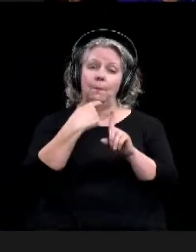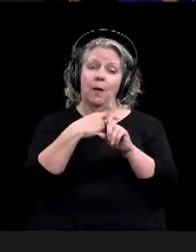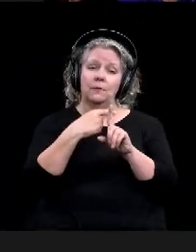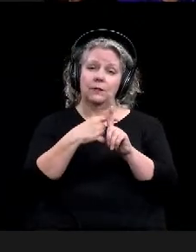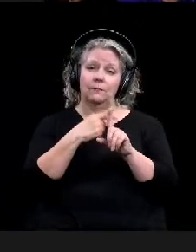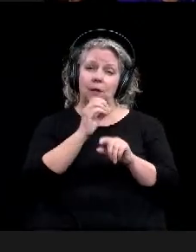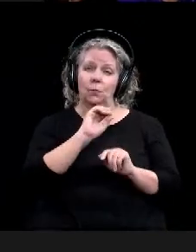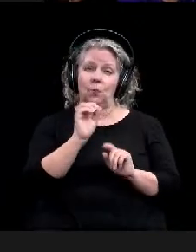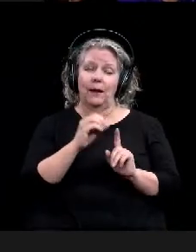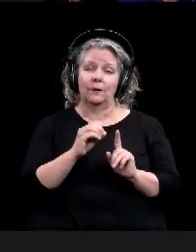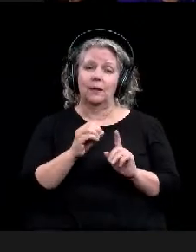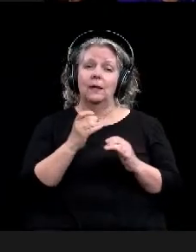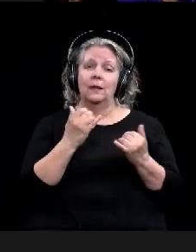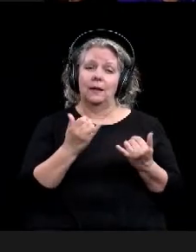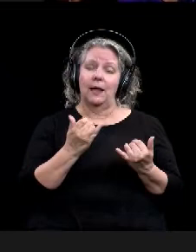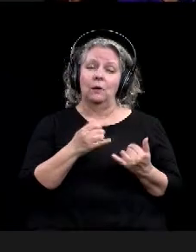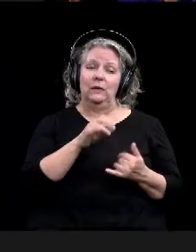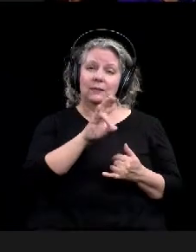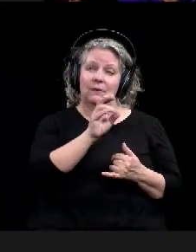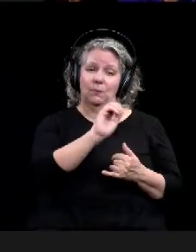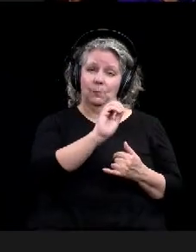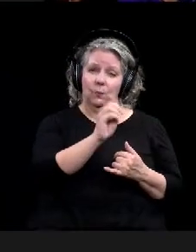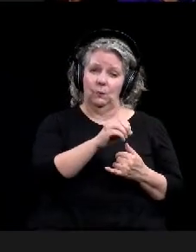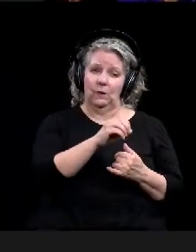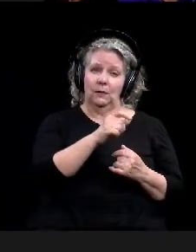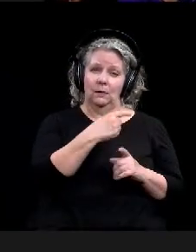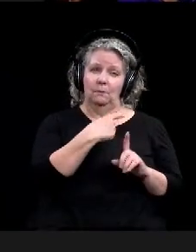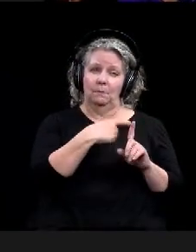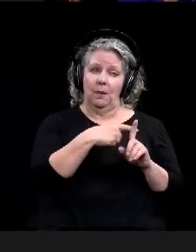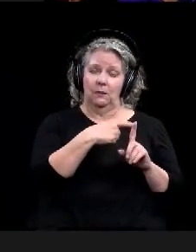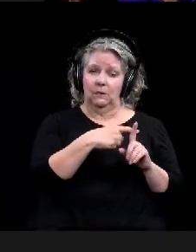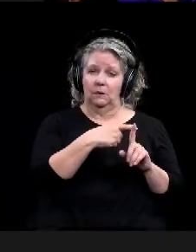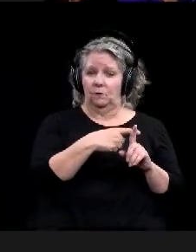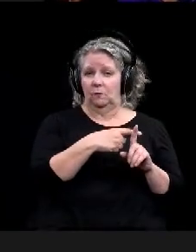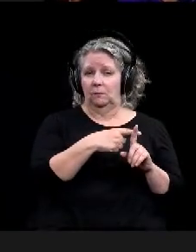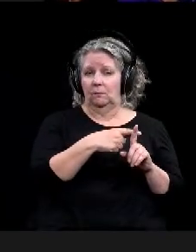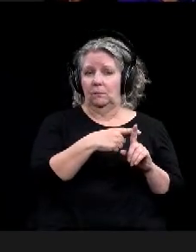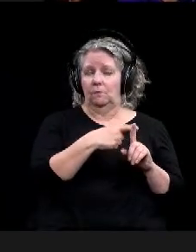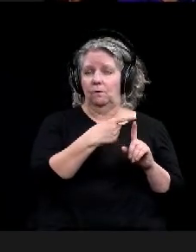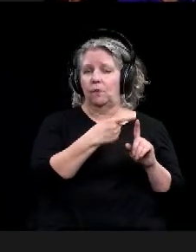reproducción básica es el estado está el 8%